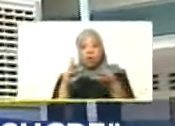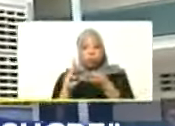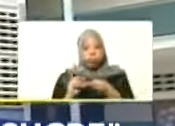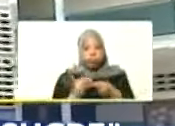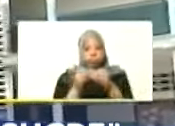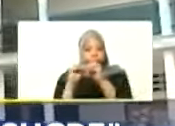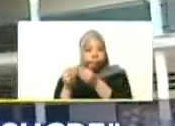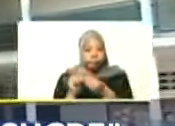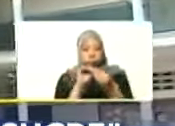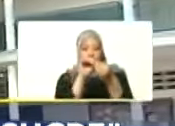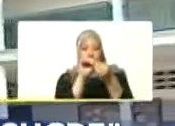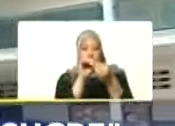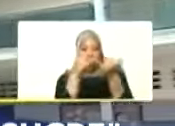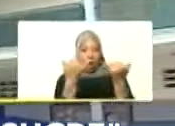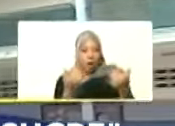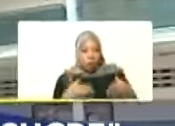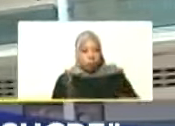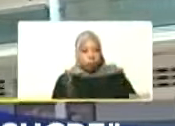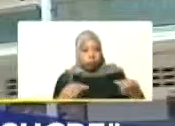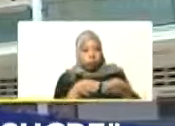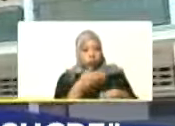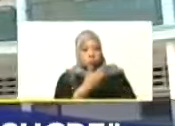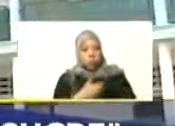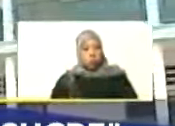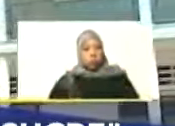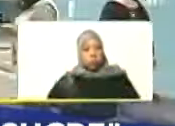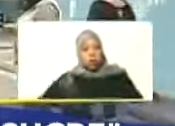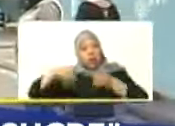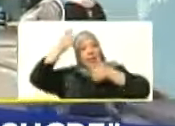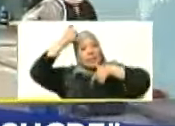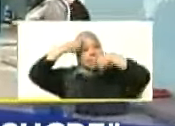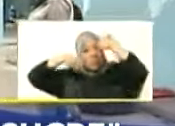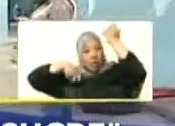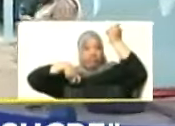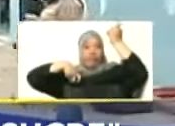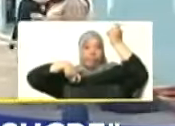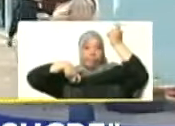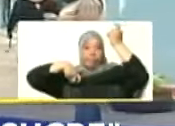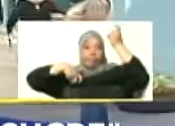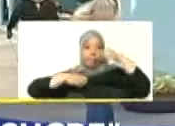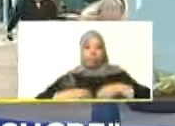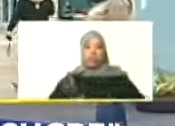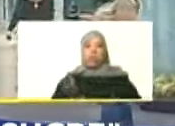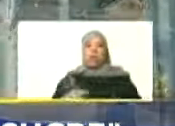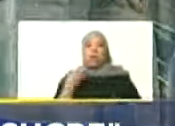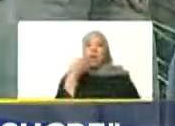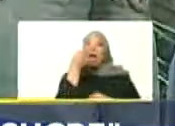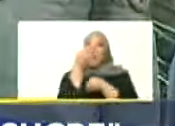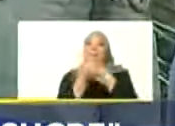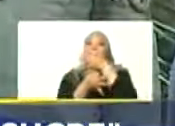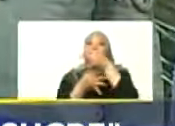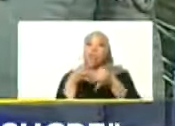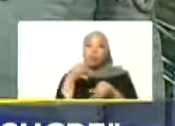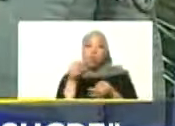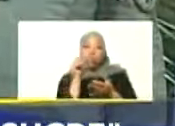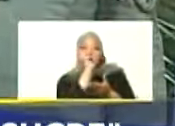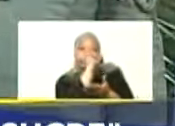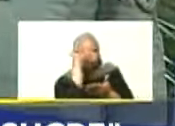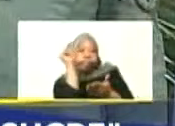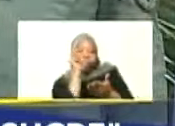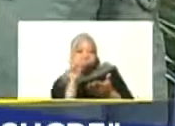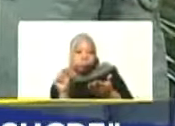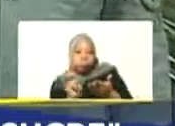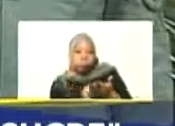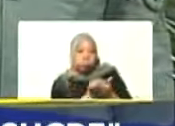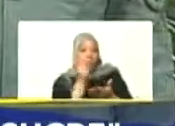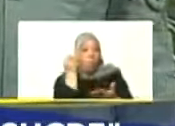manera. De esa manera el presidente y comandante supremo Hugo Chávez diseñó en el terreno, no solamente para